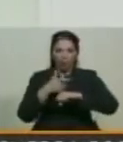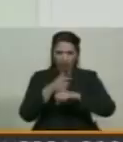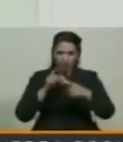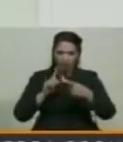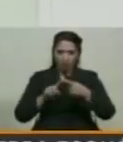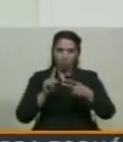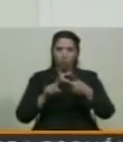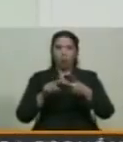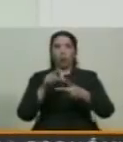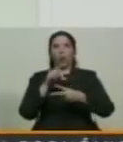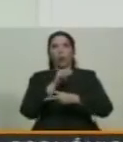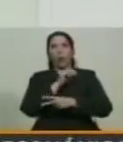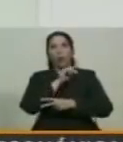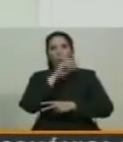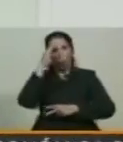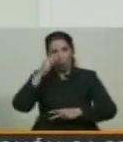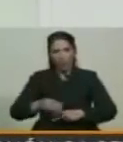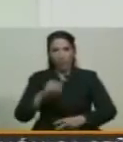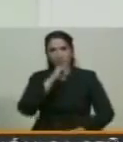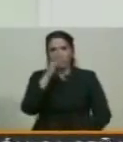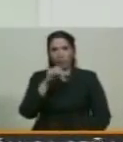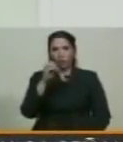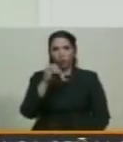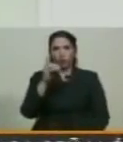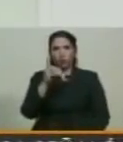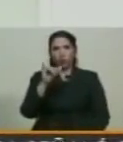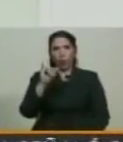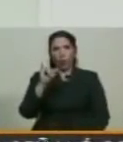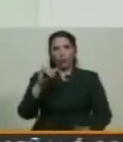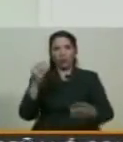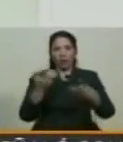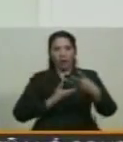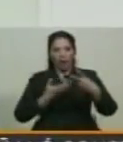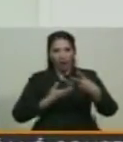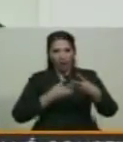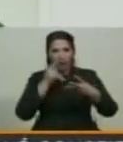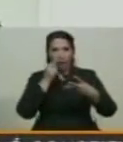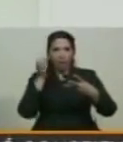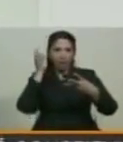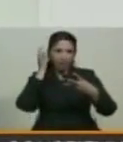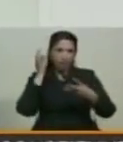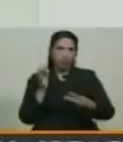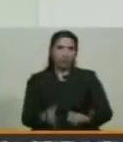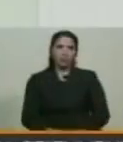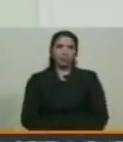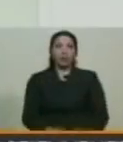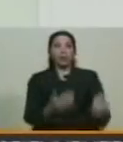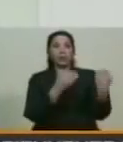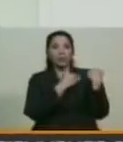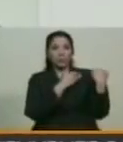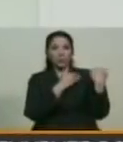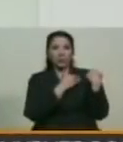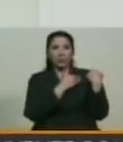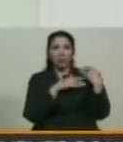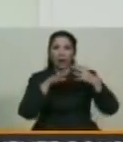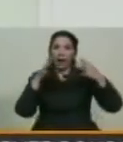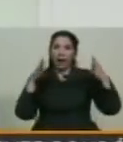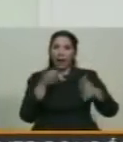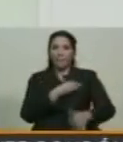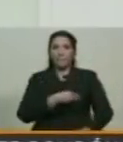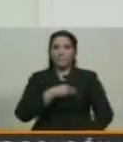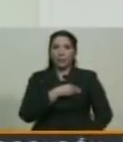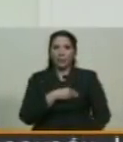de la SODI, el alcalde o la alcaldesa. Está un representante de la gran misión, un señor